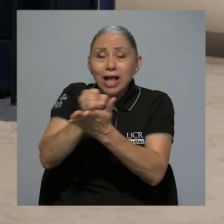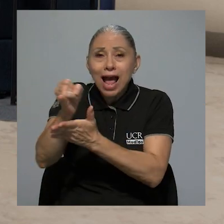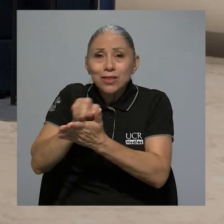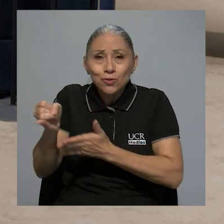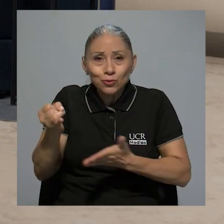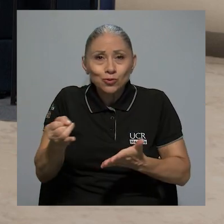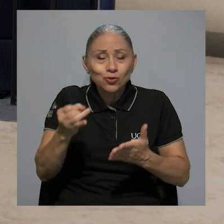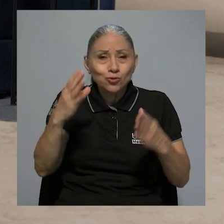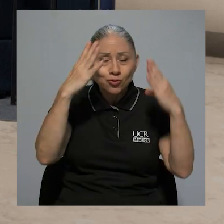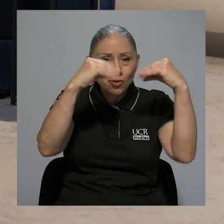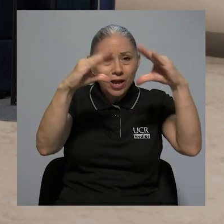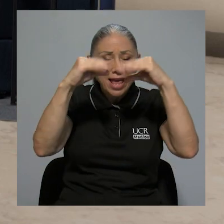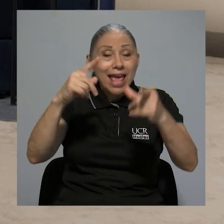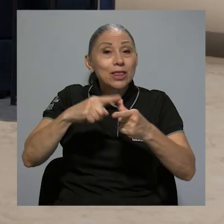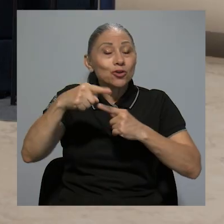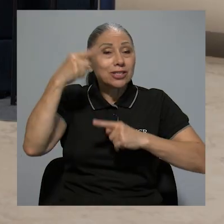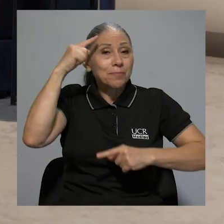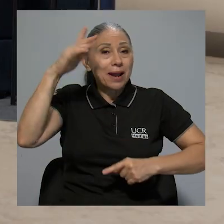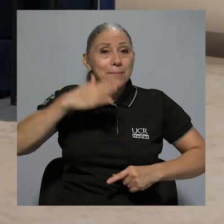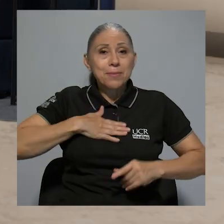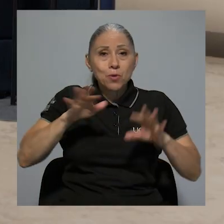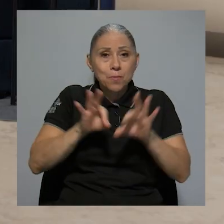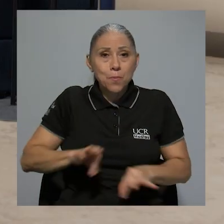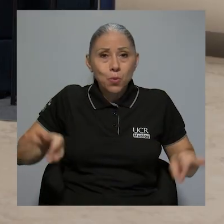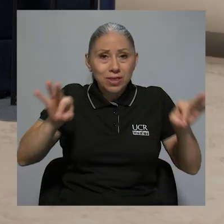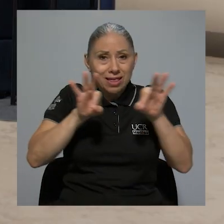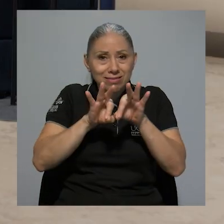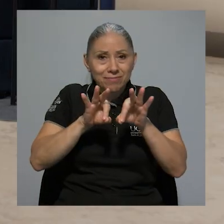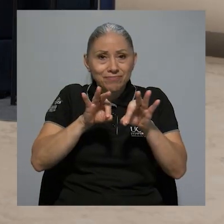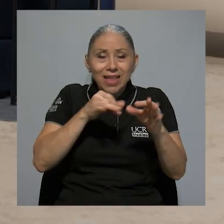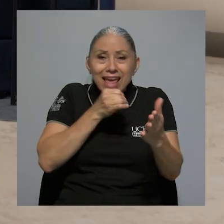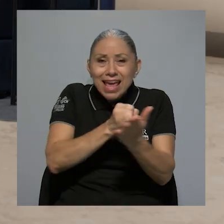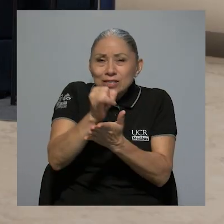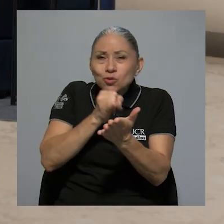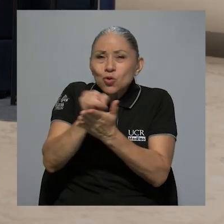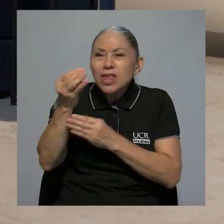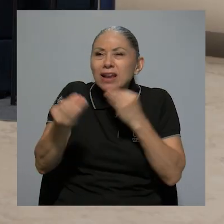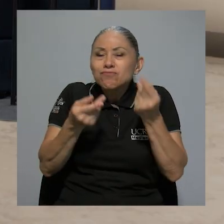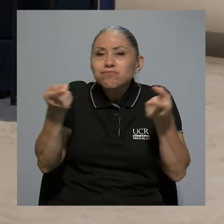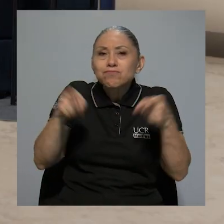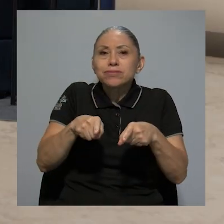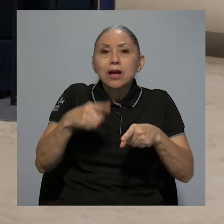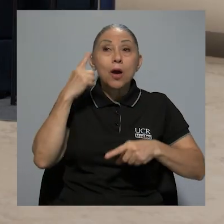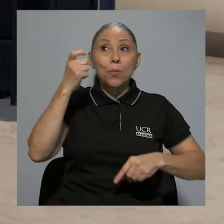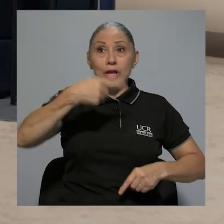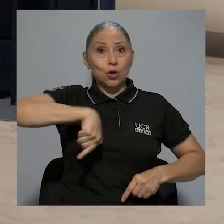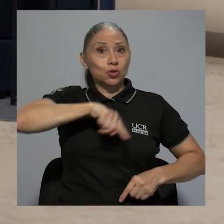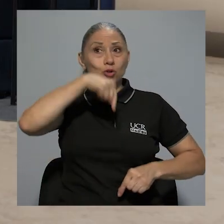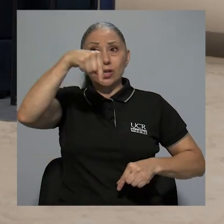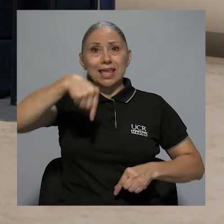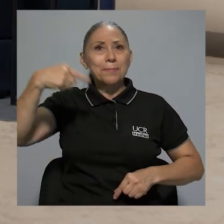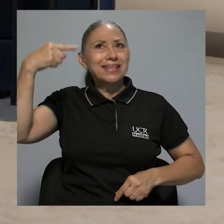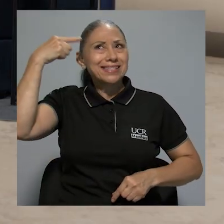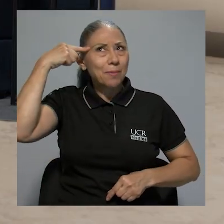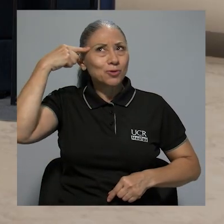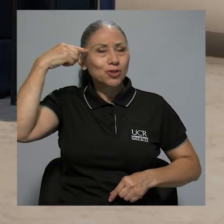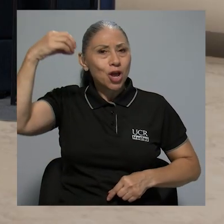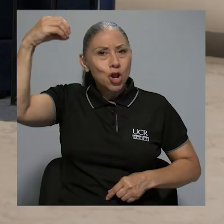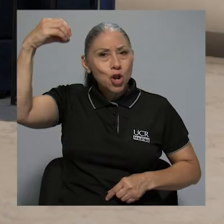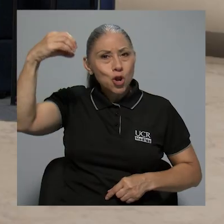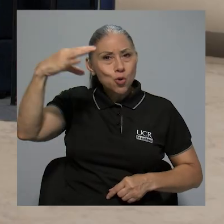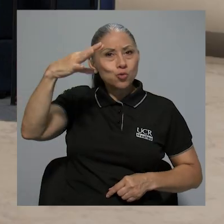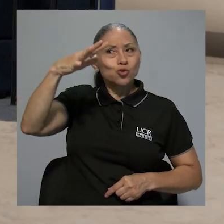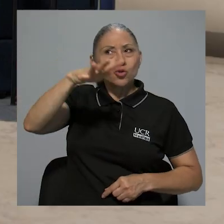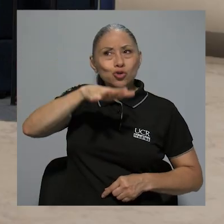muy importante, poder estudiar el efecto, porque aquí, no sé qué piensa usted, pero cuando pensamos en la luz en el trópico, lo